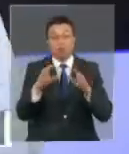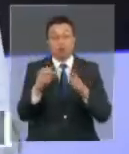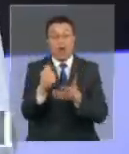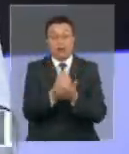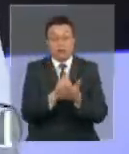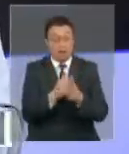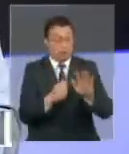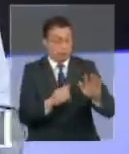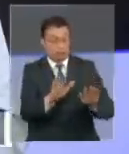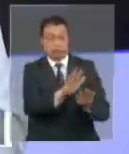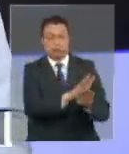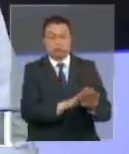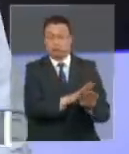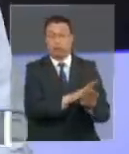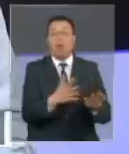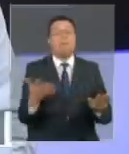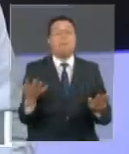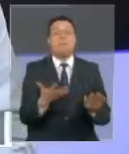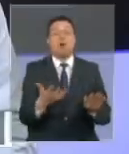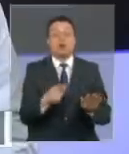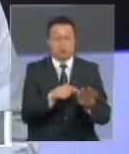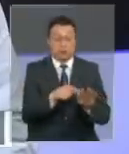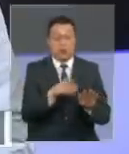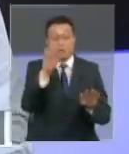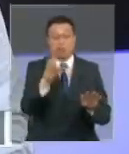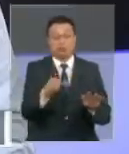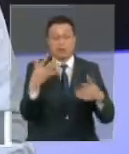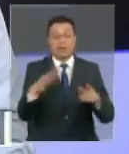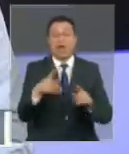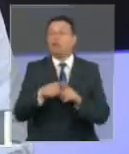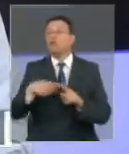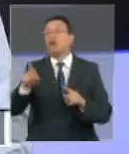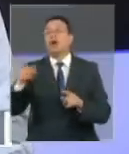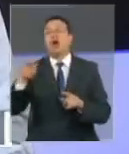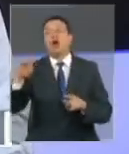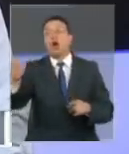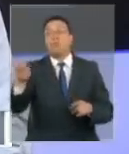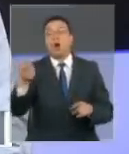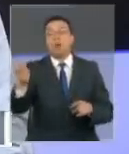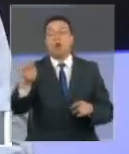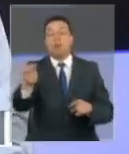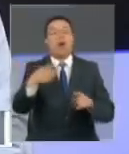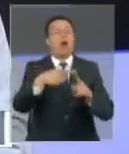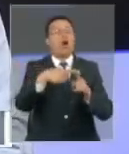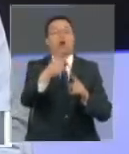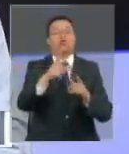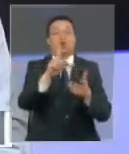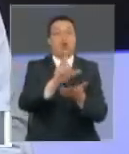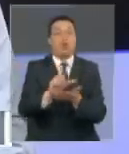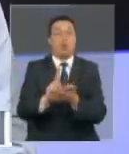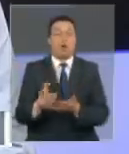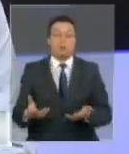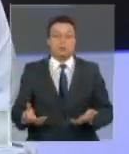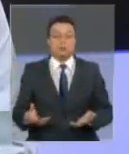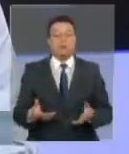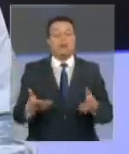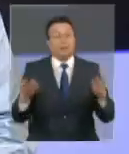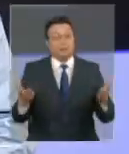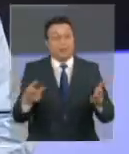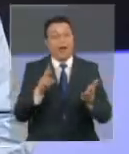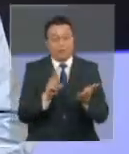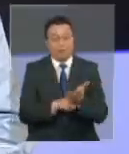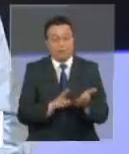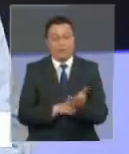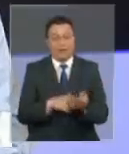quedan en el mismo lugar porque esta persona ya tuvo que ir a comprar el remedio a una farmacia del mercado. La verdad es